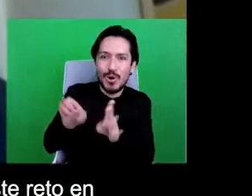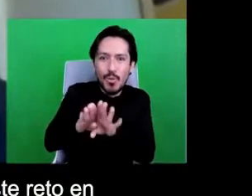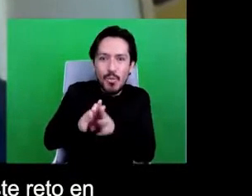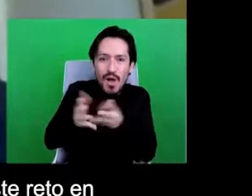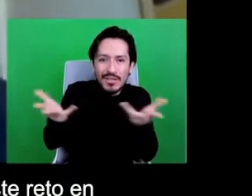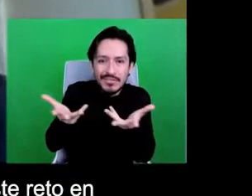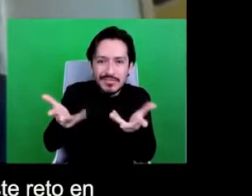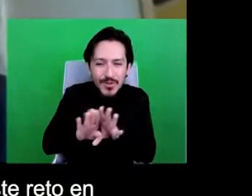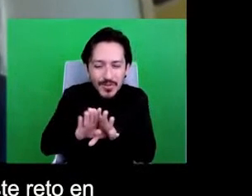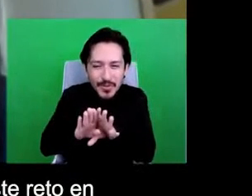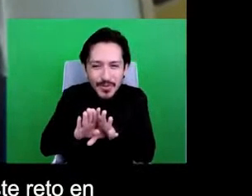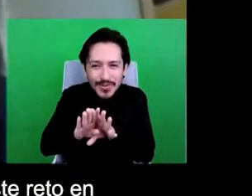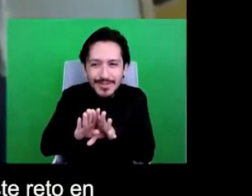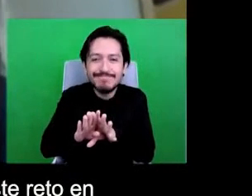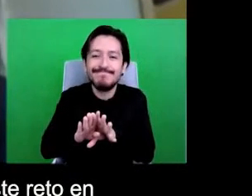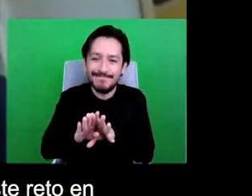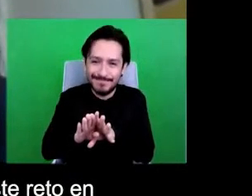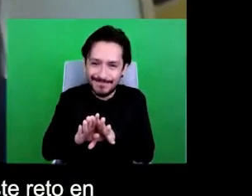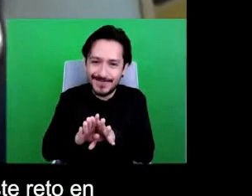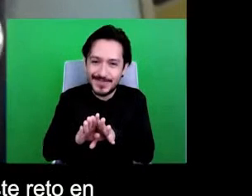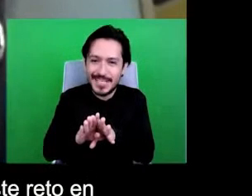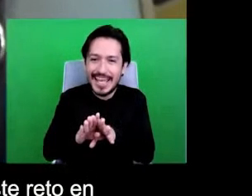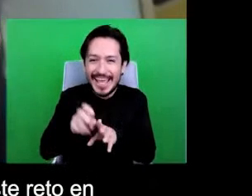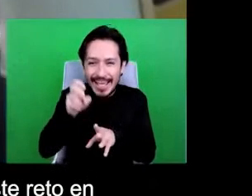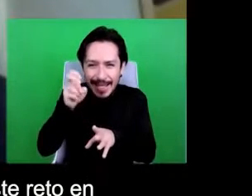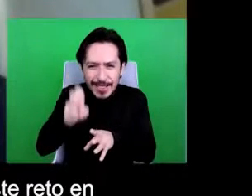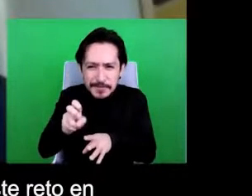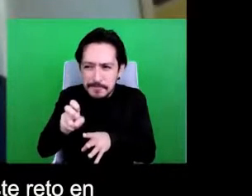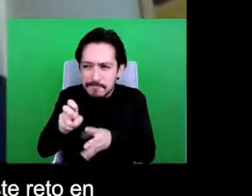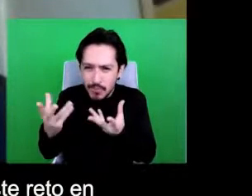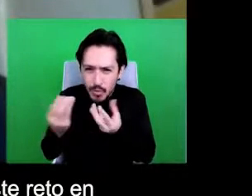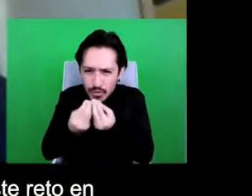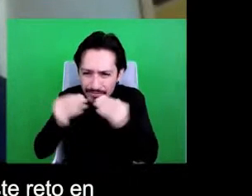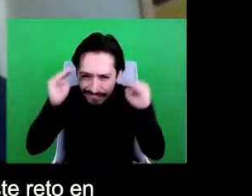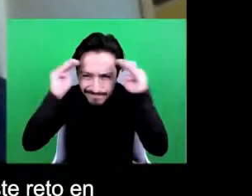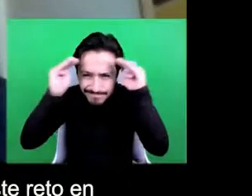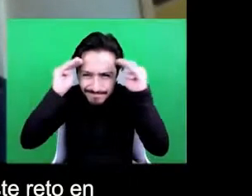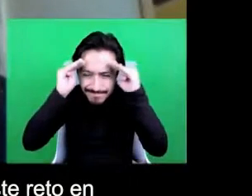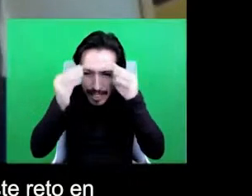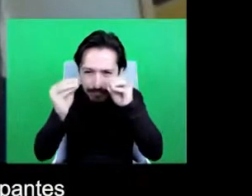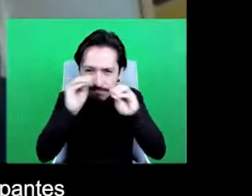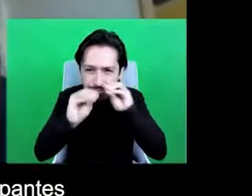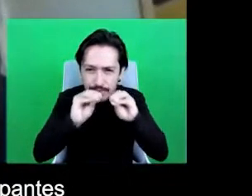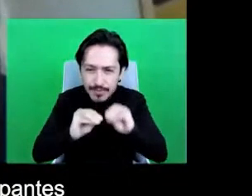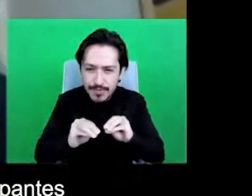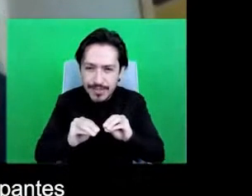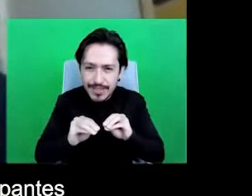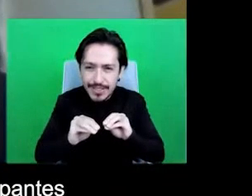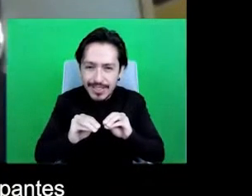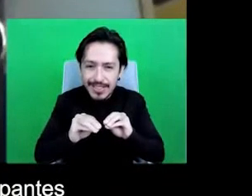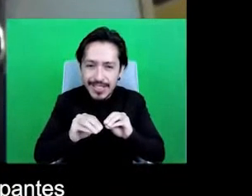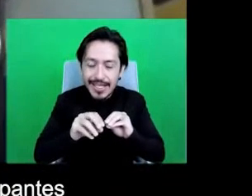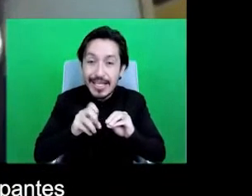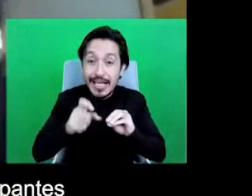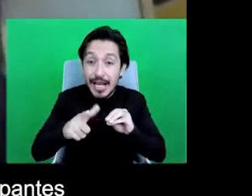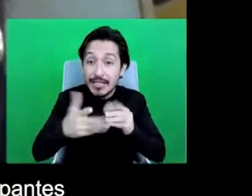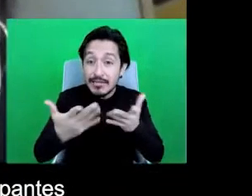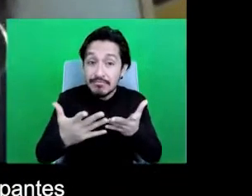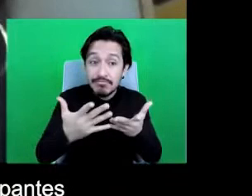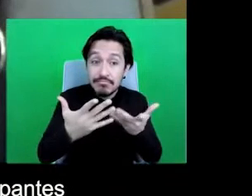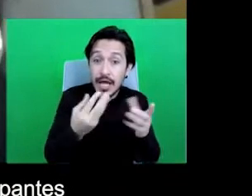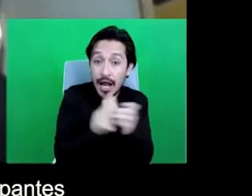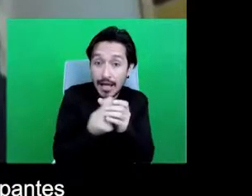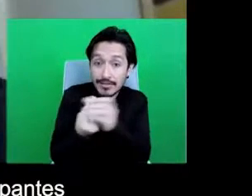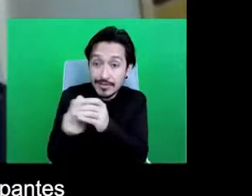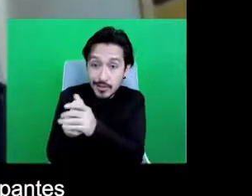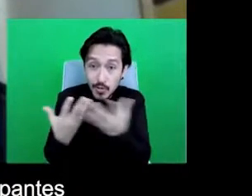tarea imposible. Así que fue con este reto en mente que codiseñamos la estructura del programa, en donde fue el flujo de las sesiones con